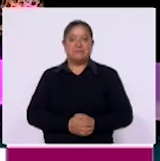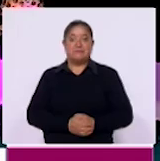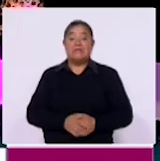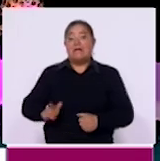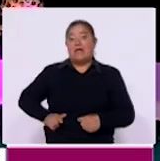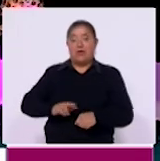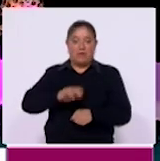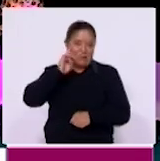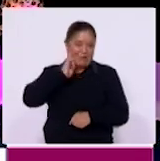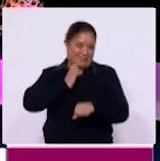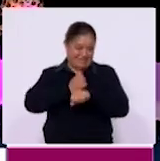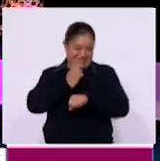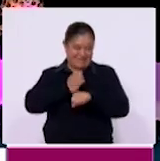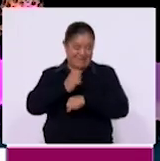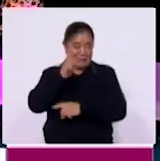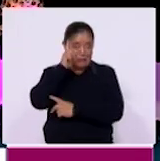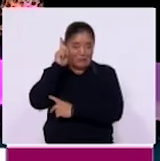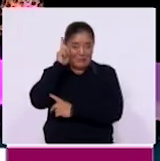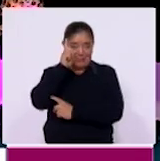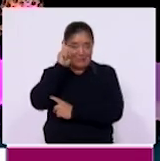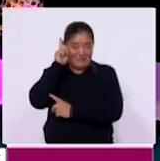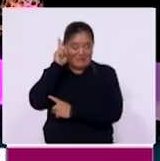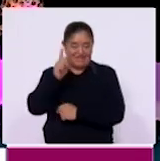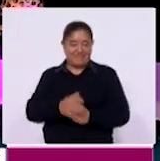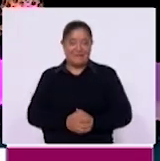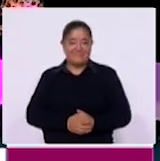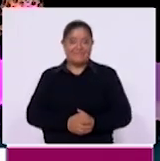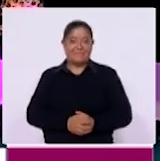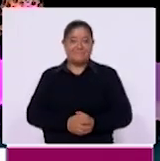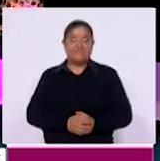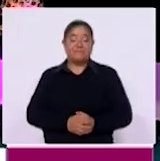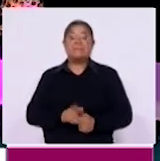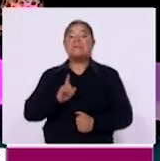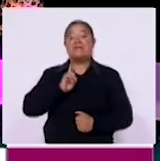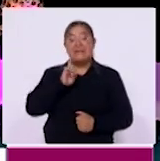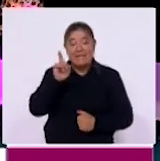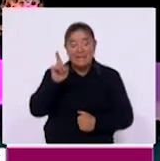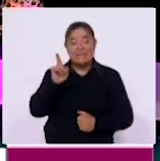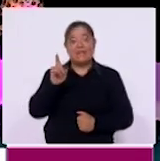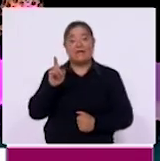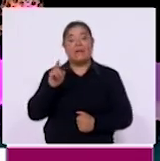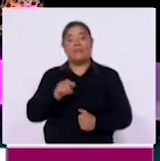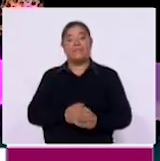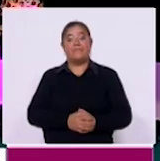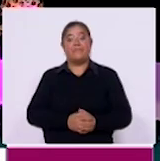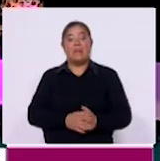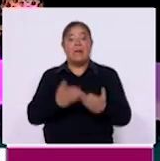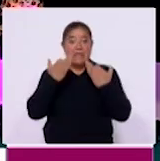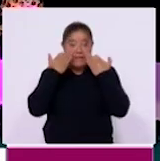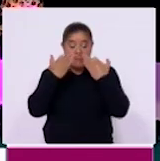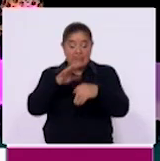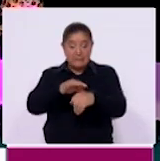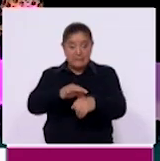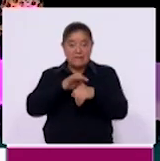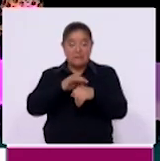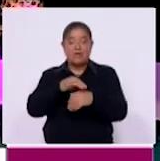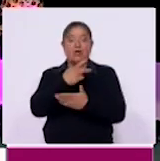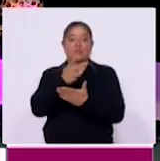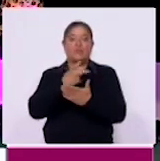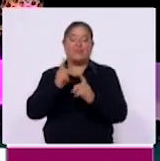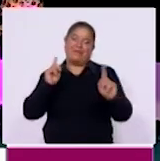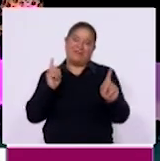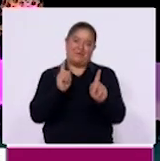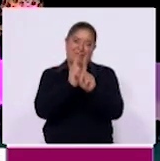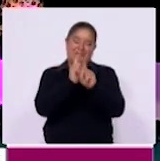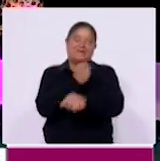la gobernadora del estado, Lorena Cuellar Cisneros, ella estuvo fue testigo del programa del Reencuentro